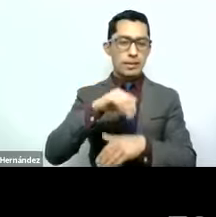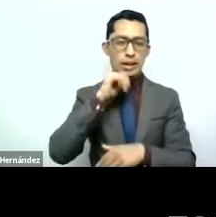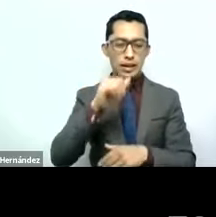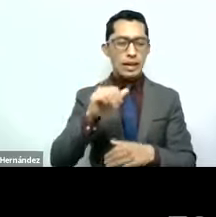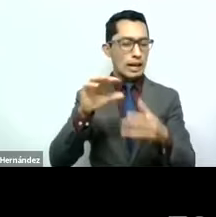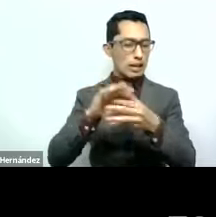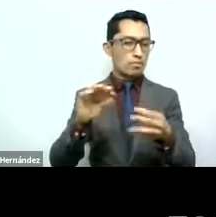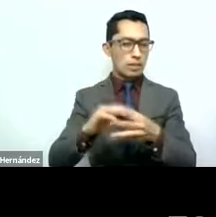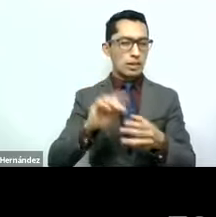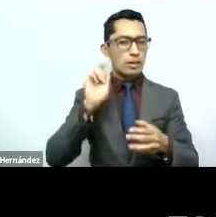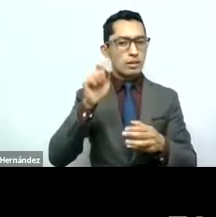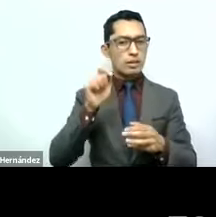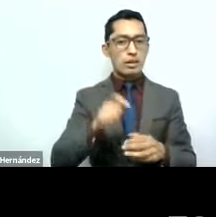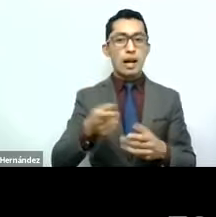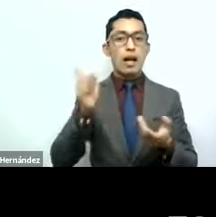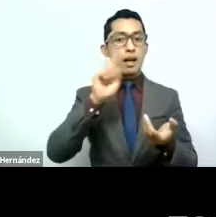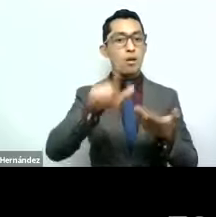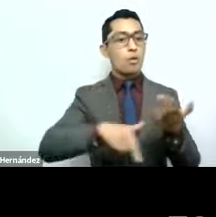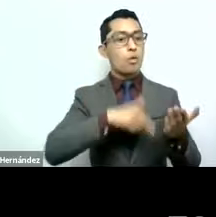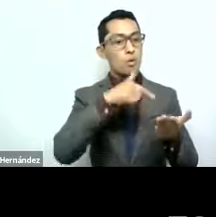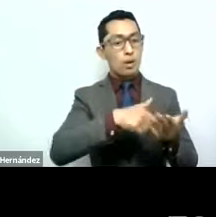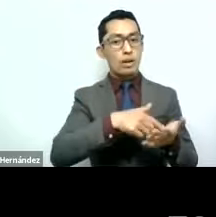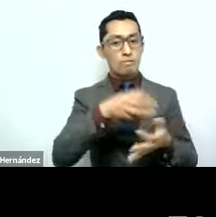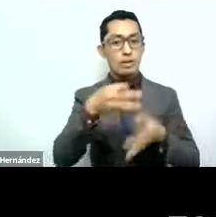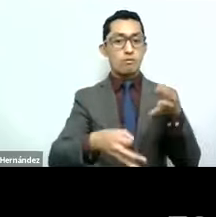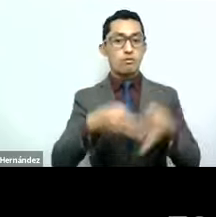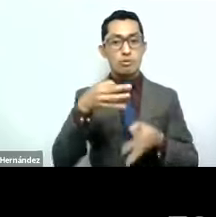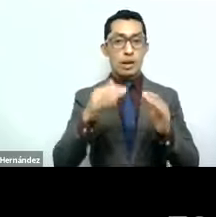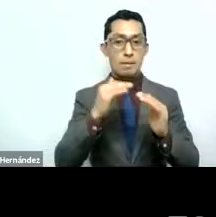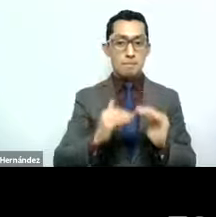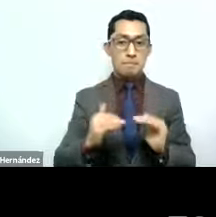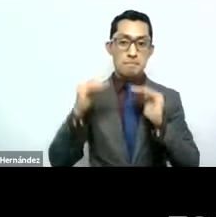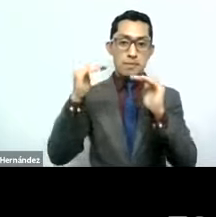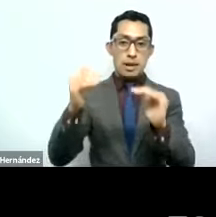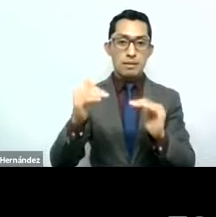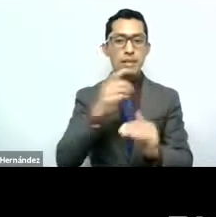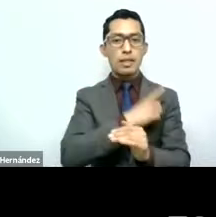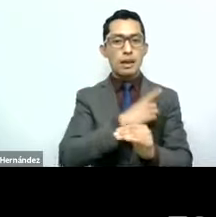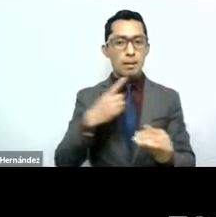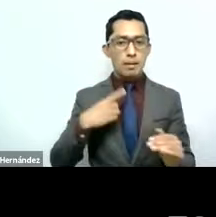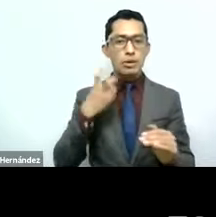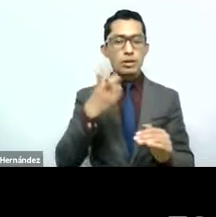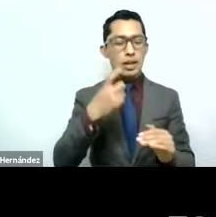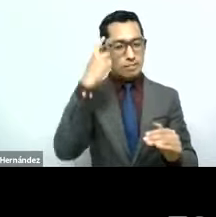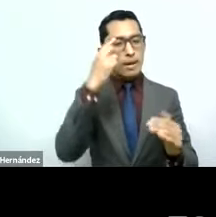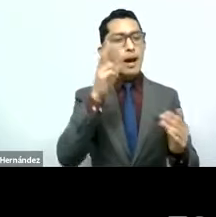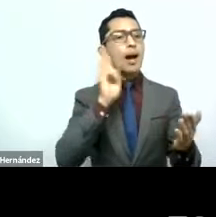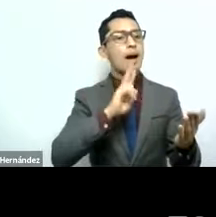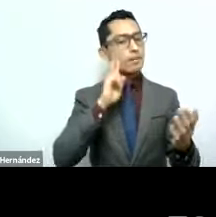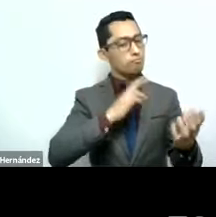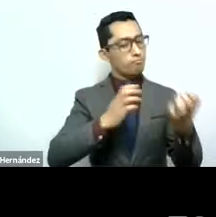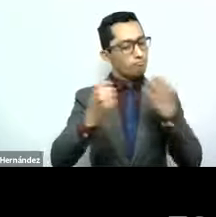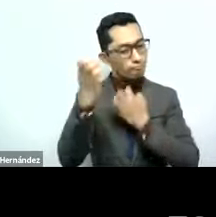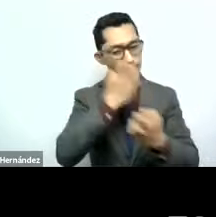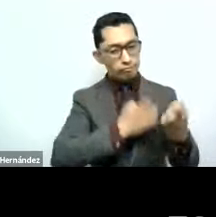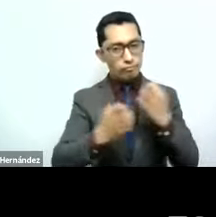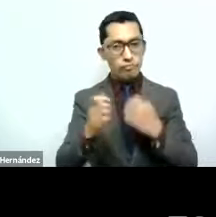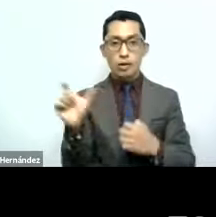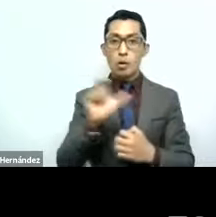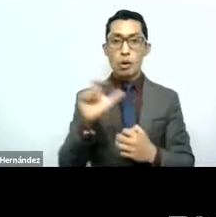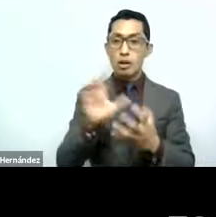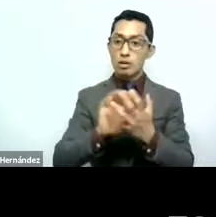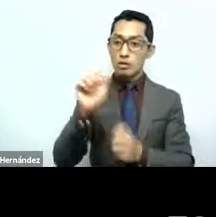que como tribunal deberíamos de retomar este criterio. En la acción de